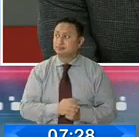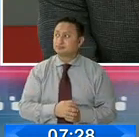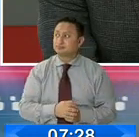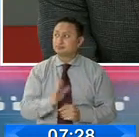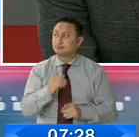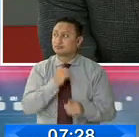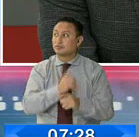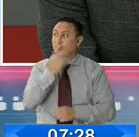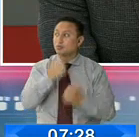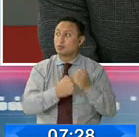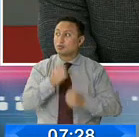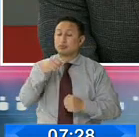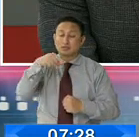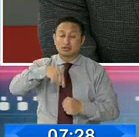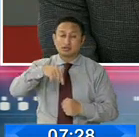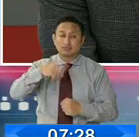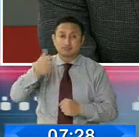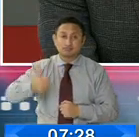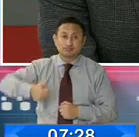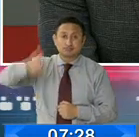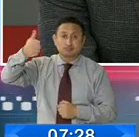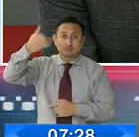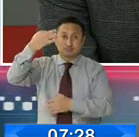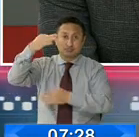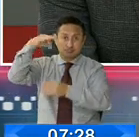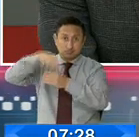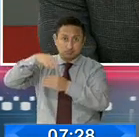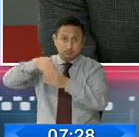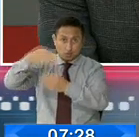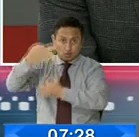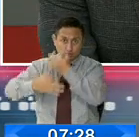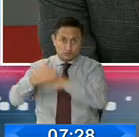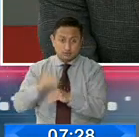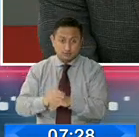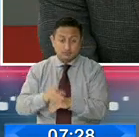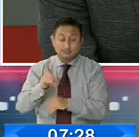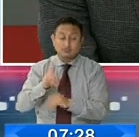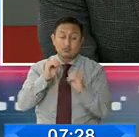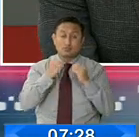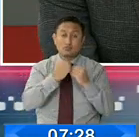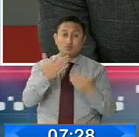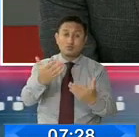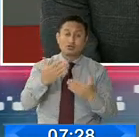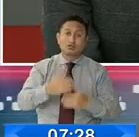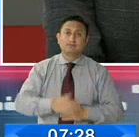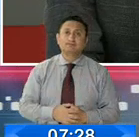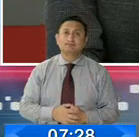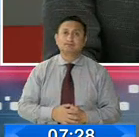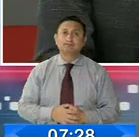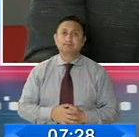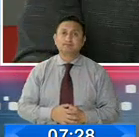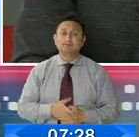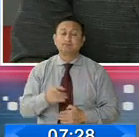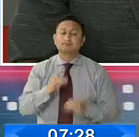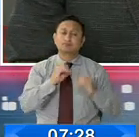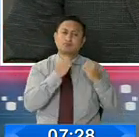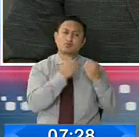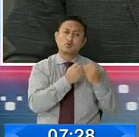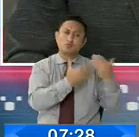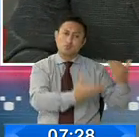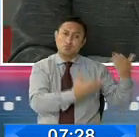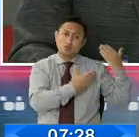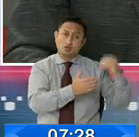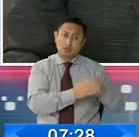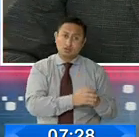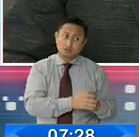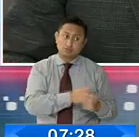esta situación en la que nos pone el Tribunal Contencioso Electoral por una organización política. Y esta organización política también le